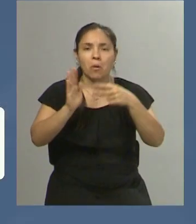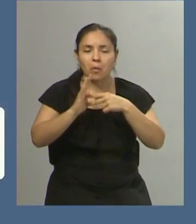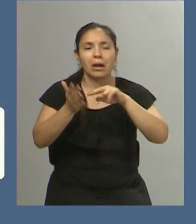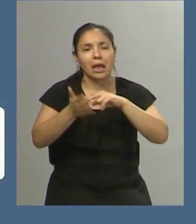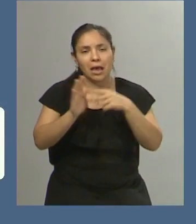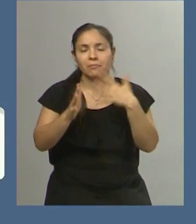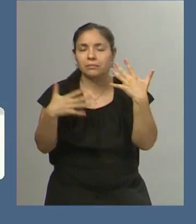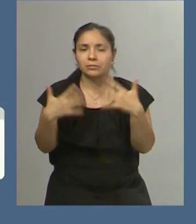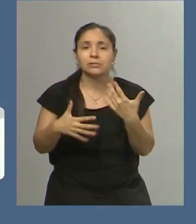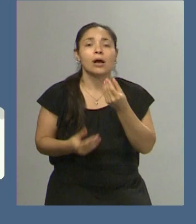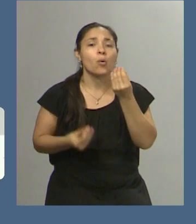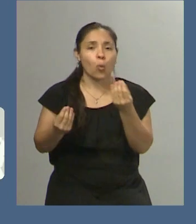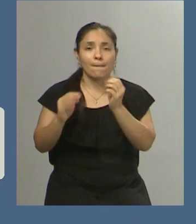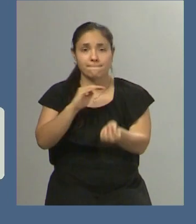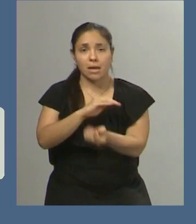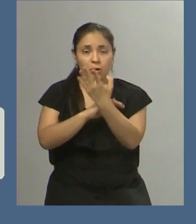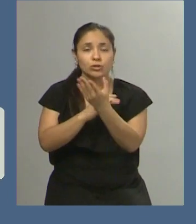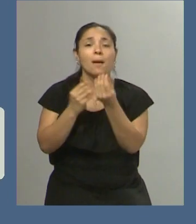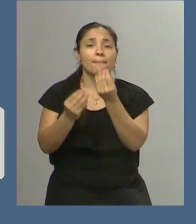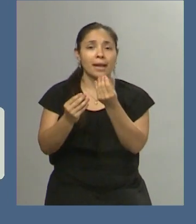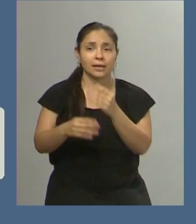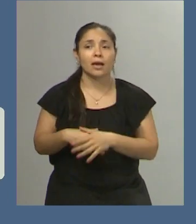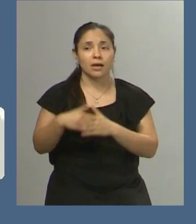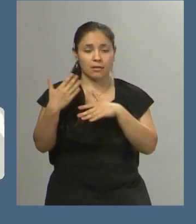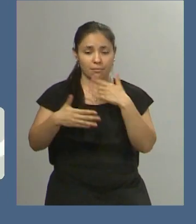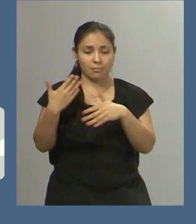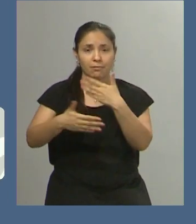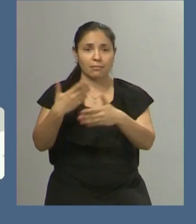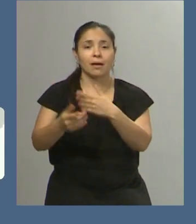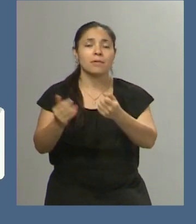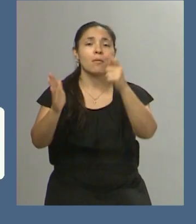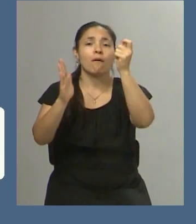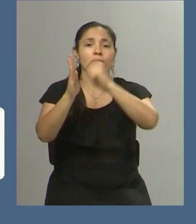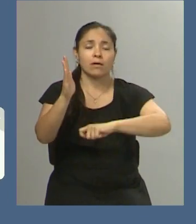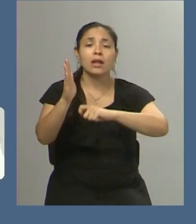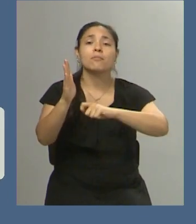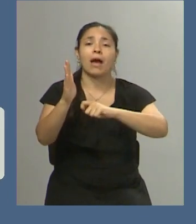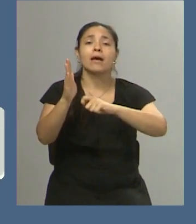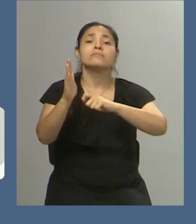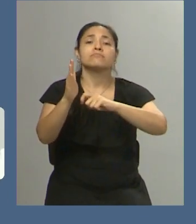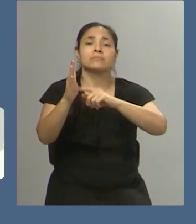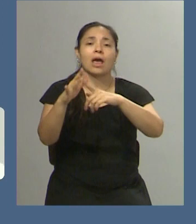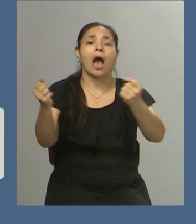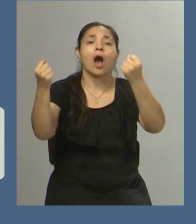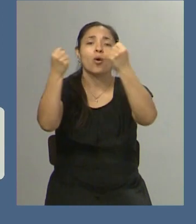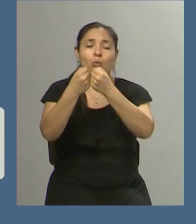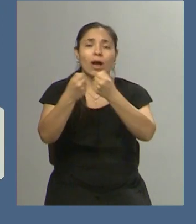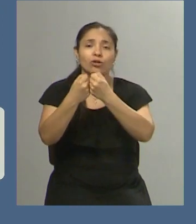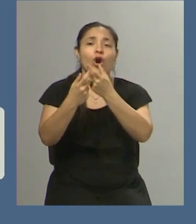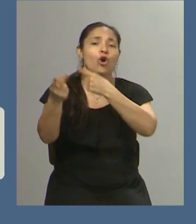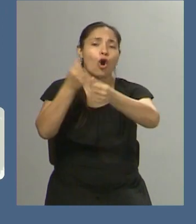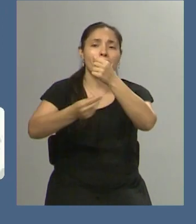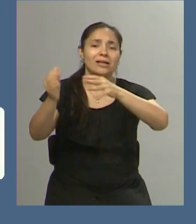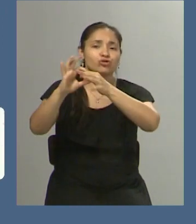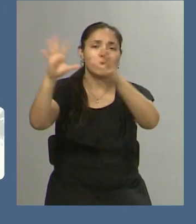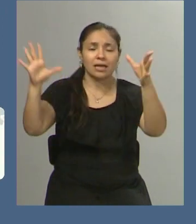tenido el Mercosur para llevar adelante una efectiva firma de un tratado de libre comercio con China. Sabemos que, al igual